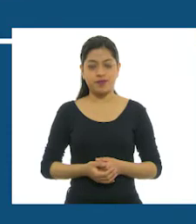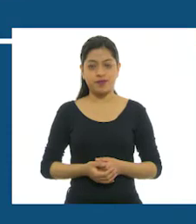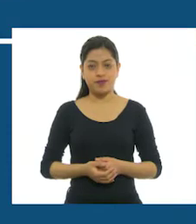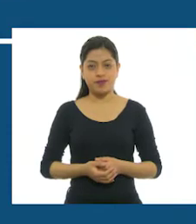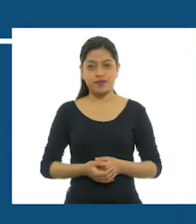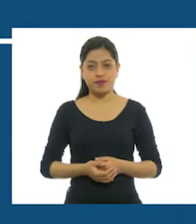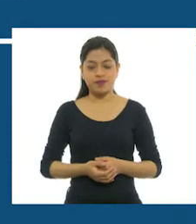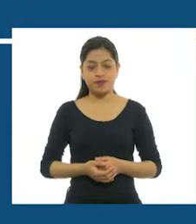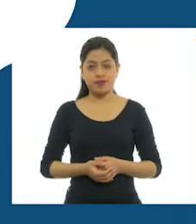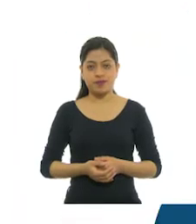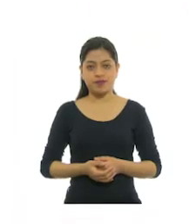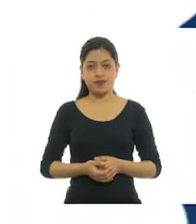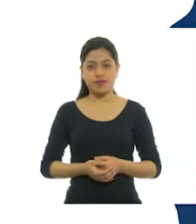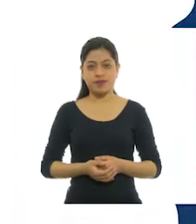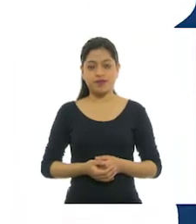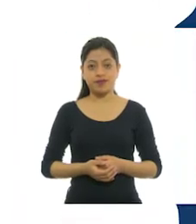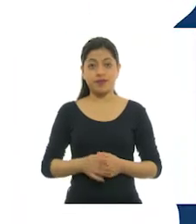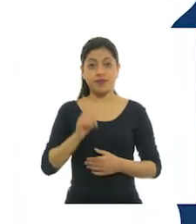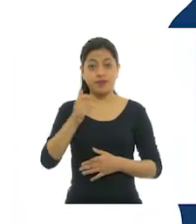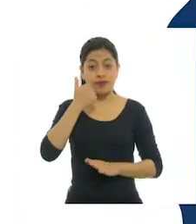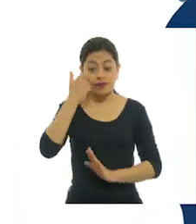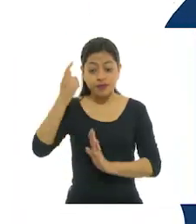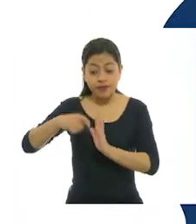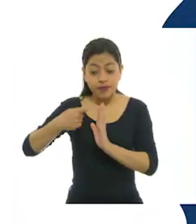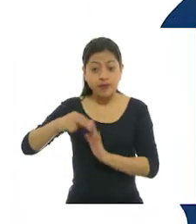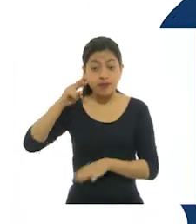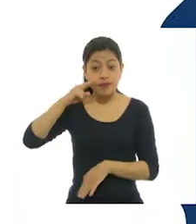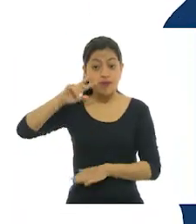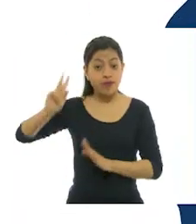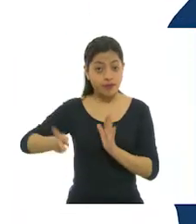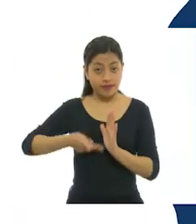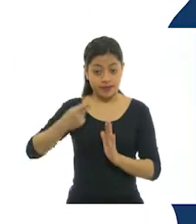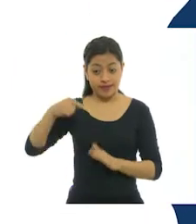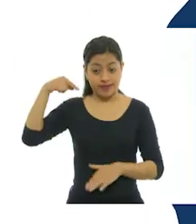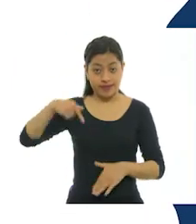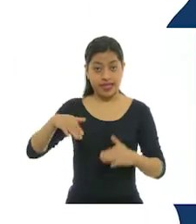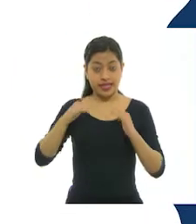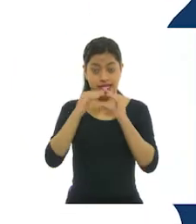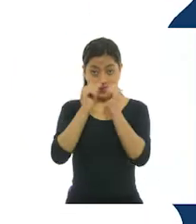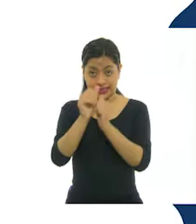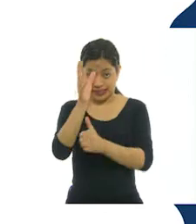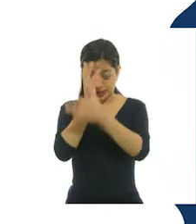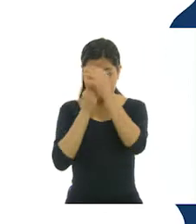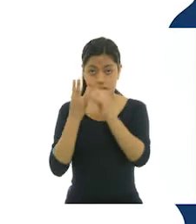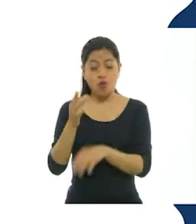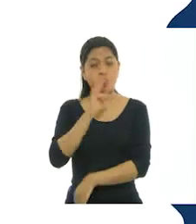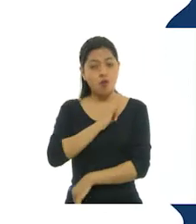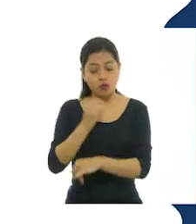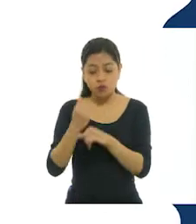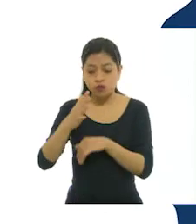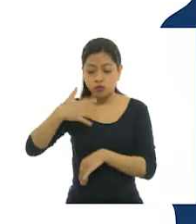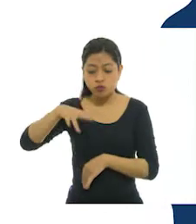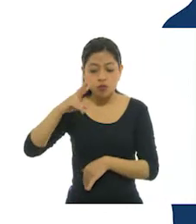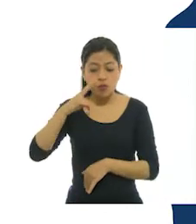conaliteg.sep.gov.mx. Si quieres volver a ver los programas de Aprende en Casa, los puedes encontrar en